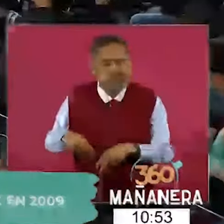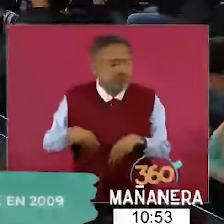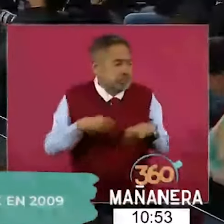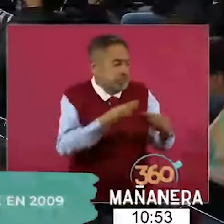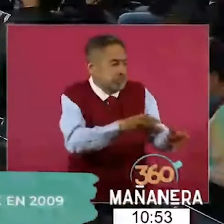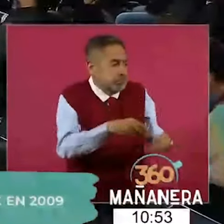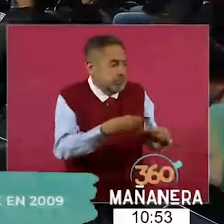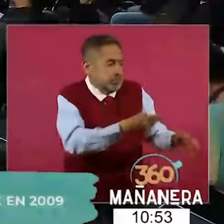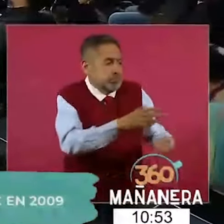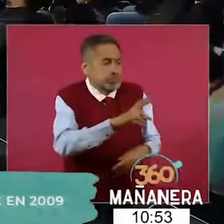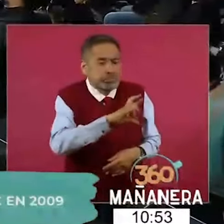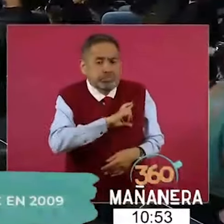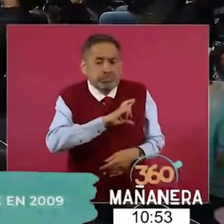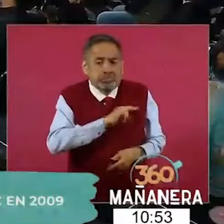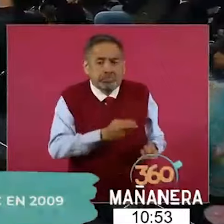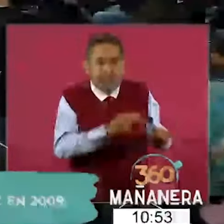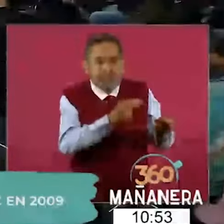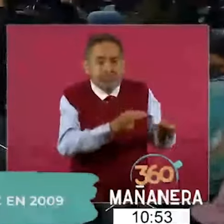conocidos,